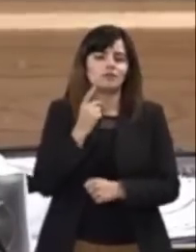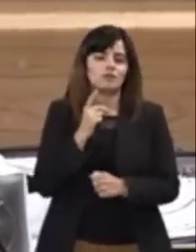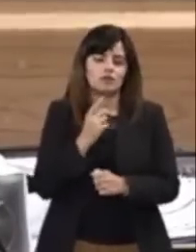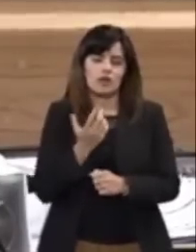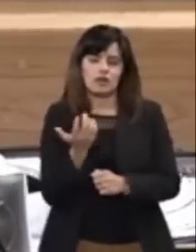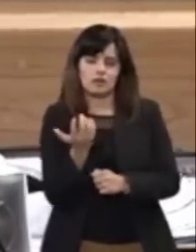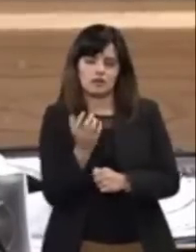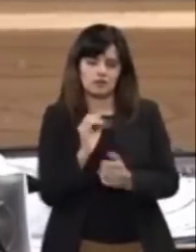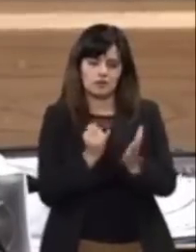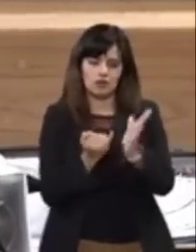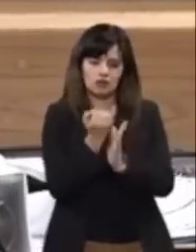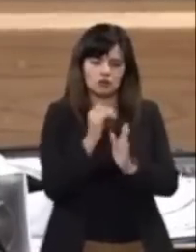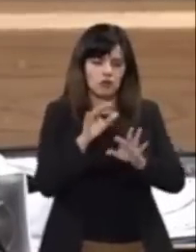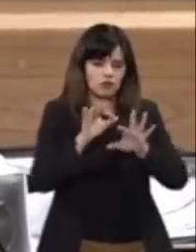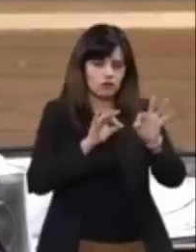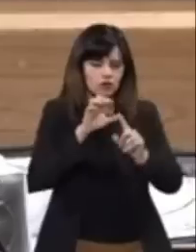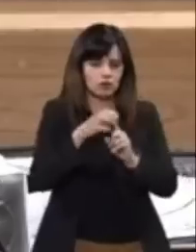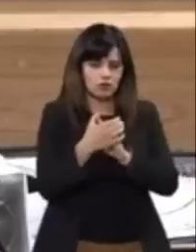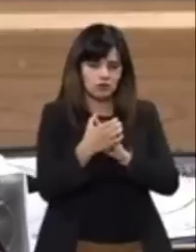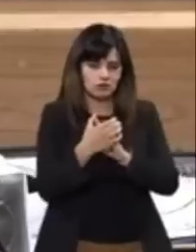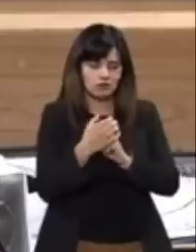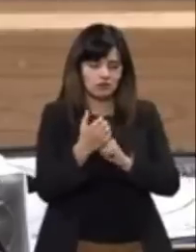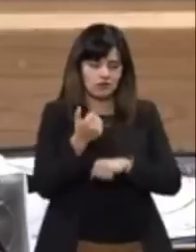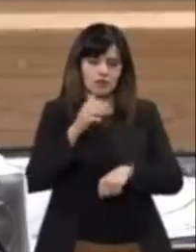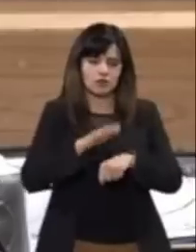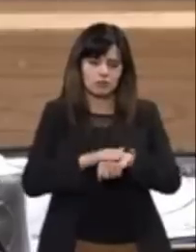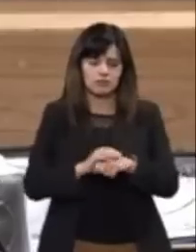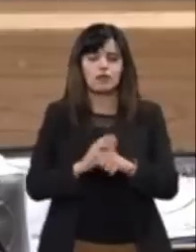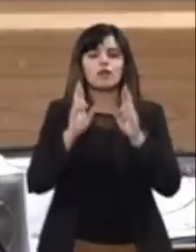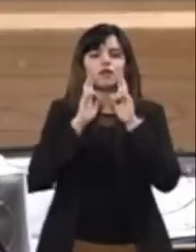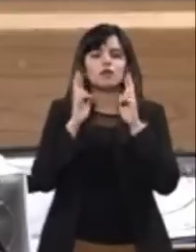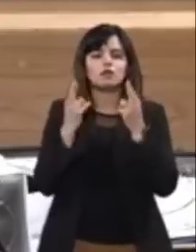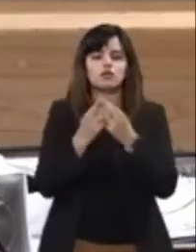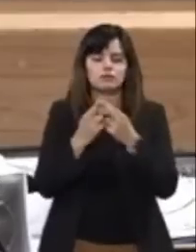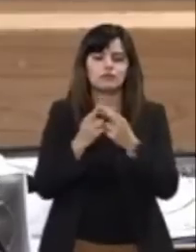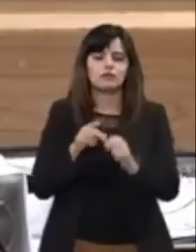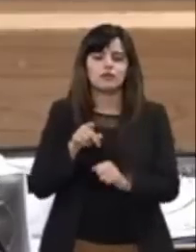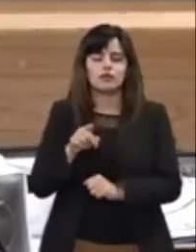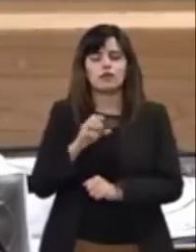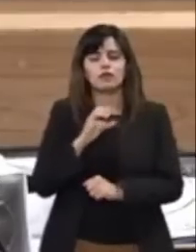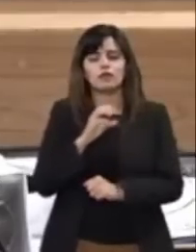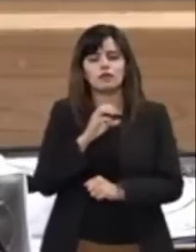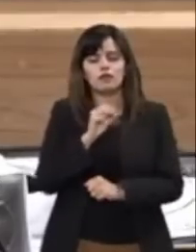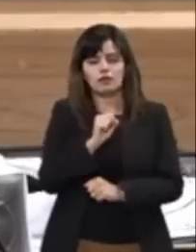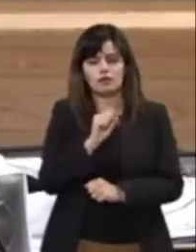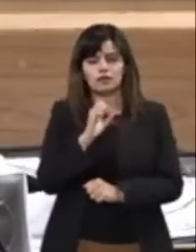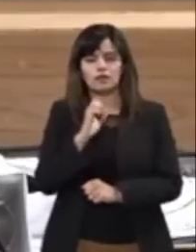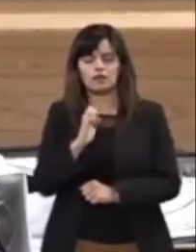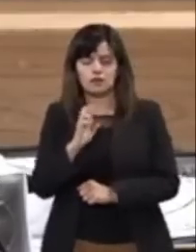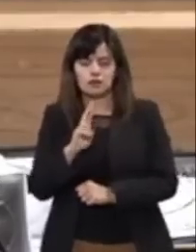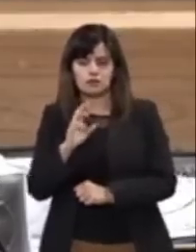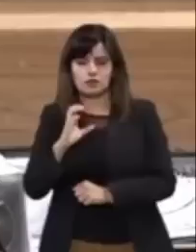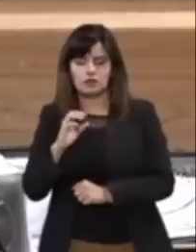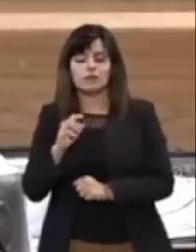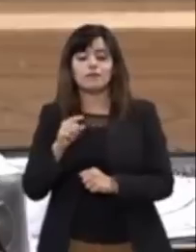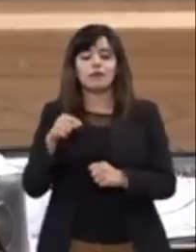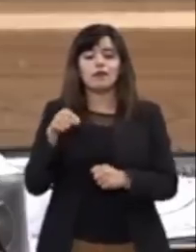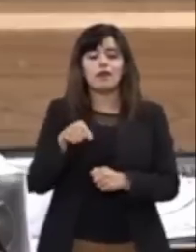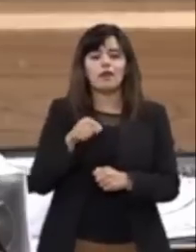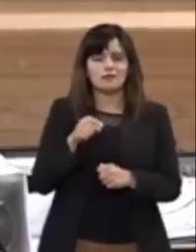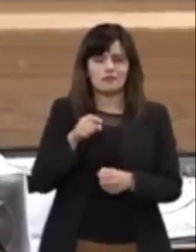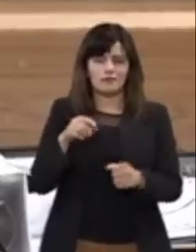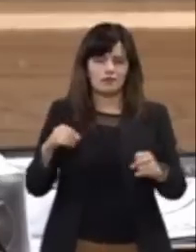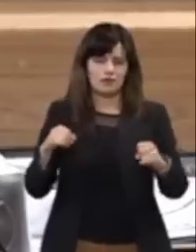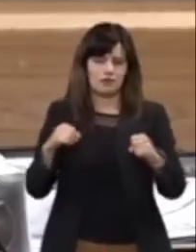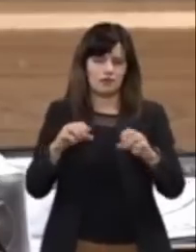Administración. En sesión ordinaria SRC 2022, de 18 de agosto del 2022, el órgano interno de control